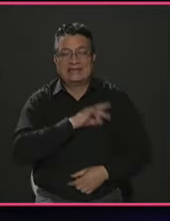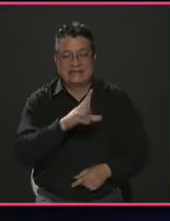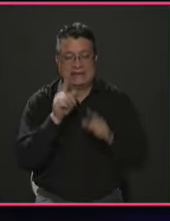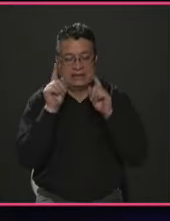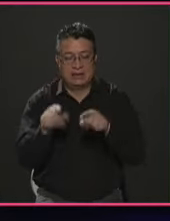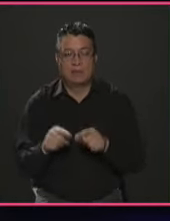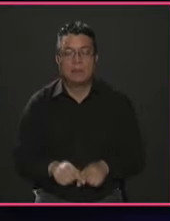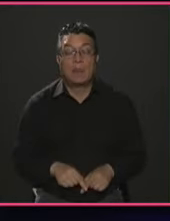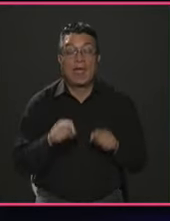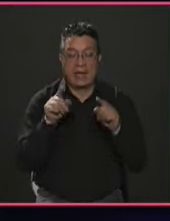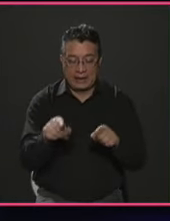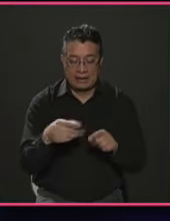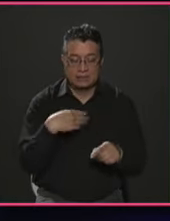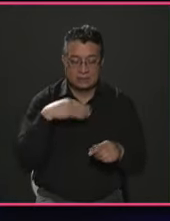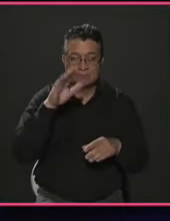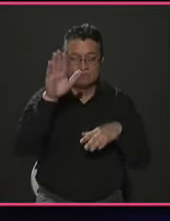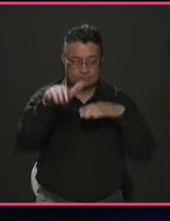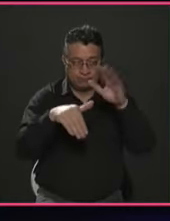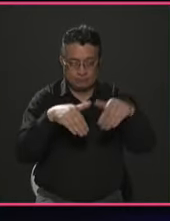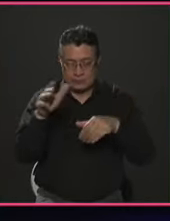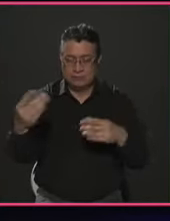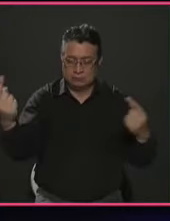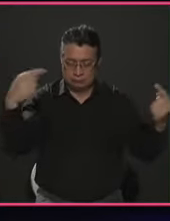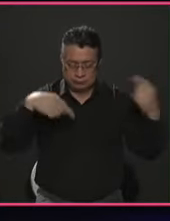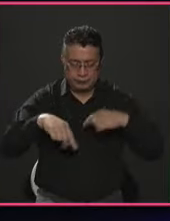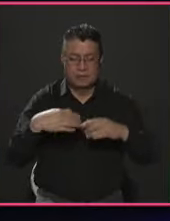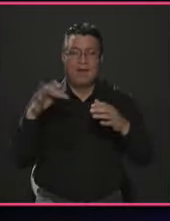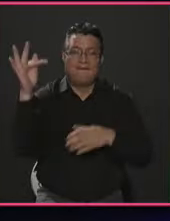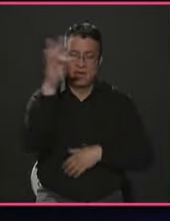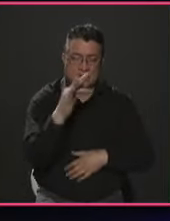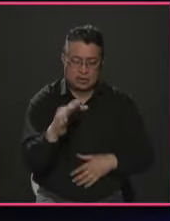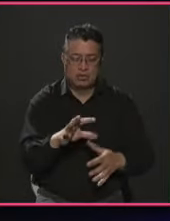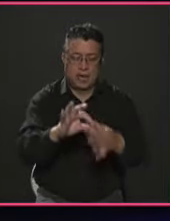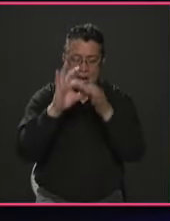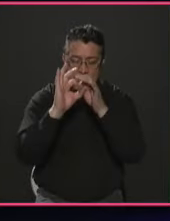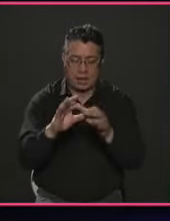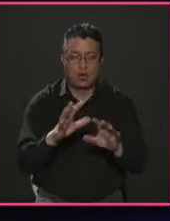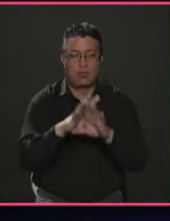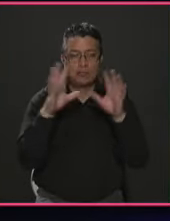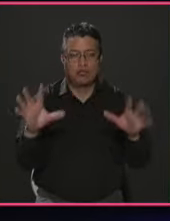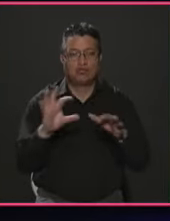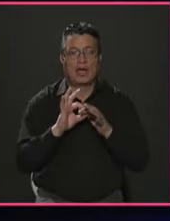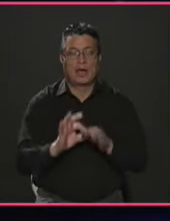a eso los convoco los felicito y les agradezco Muchas